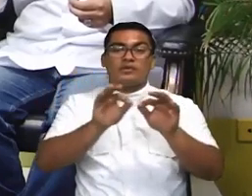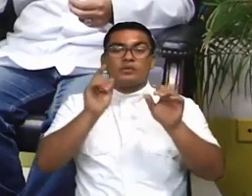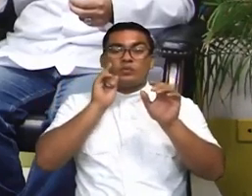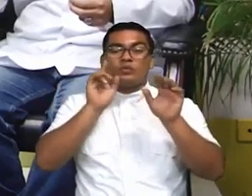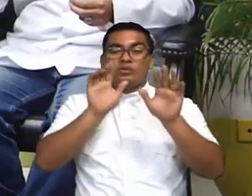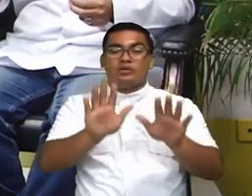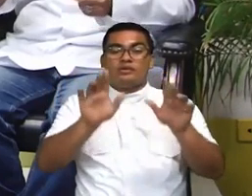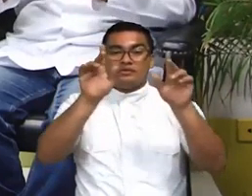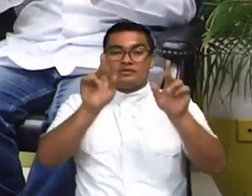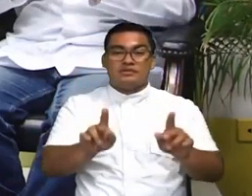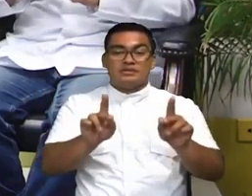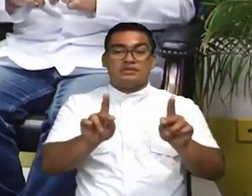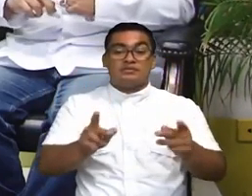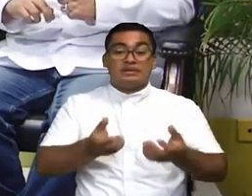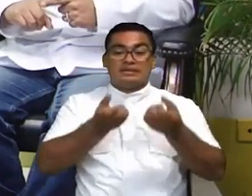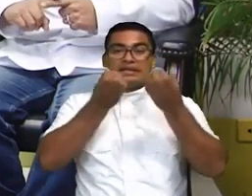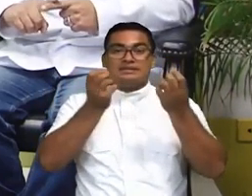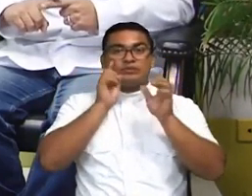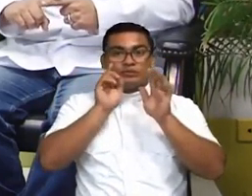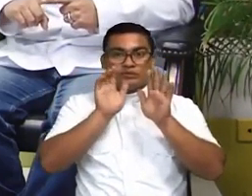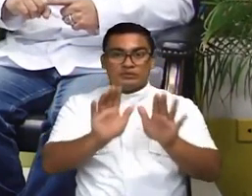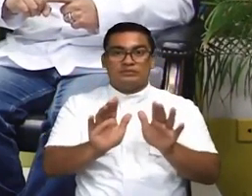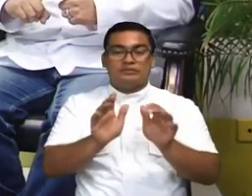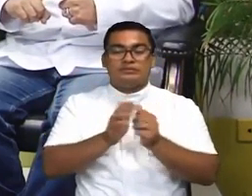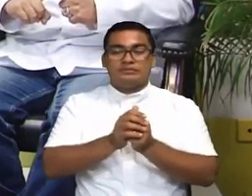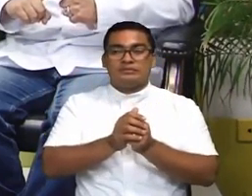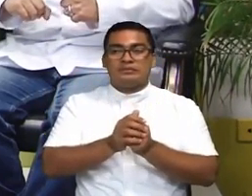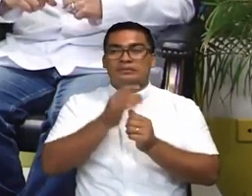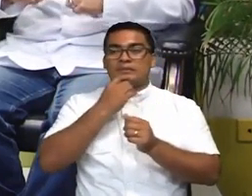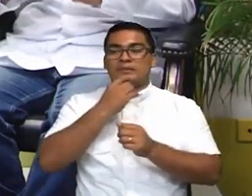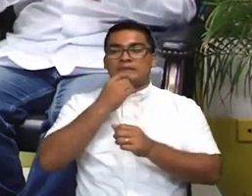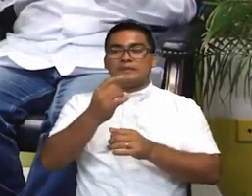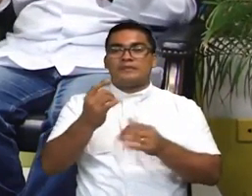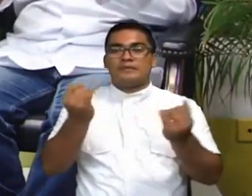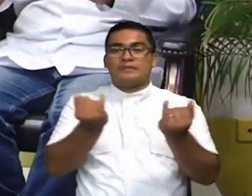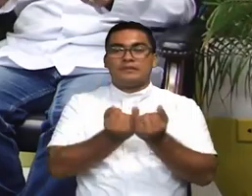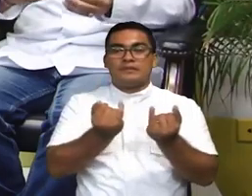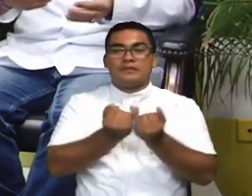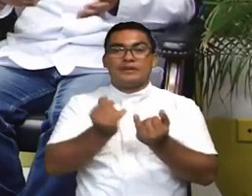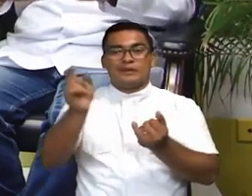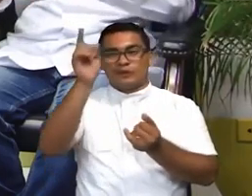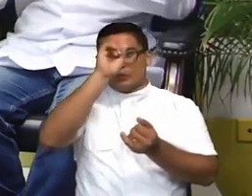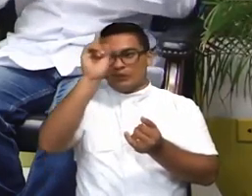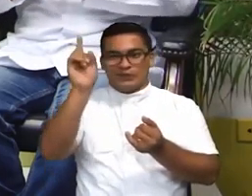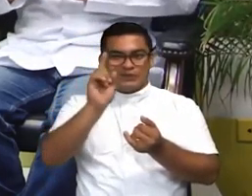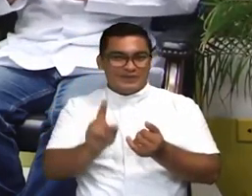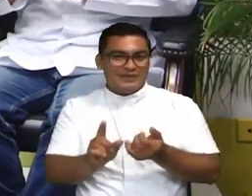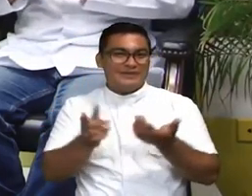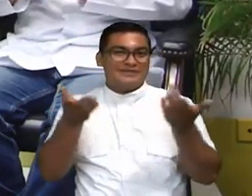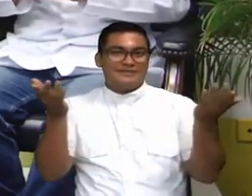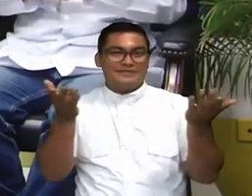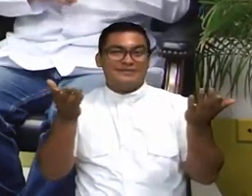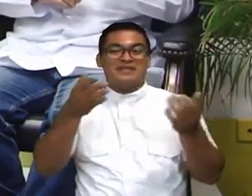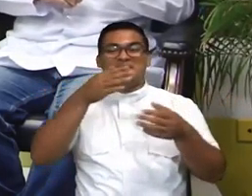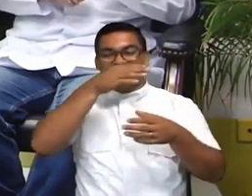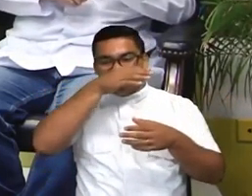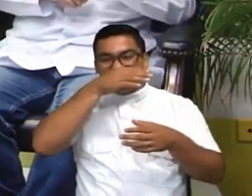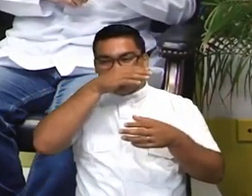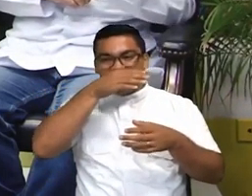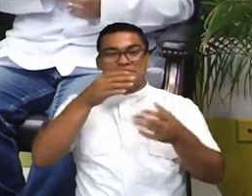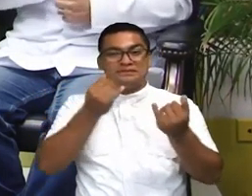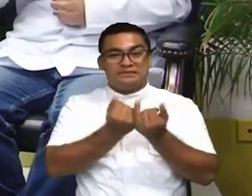una bacteria. Pero ¿cuál es lo importante de acudir al médico? Que no sabes realmente si esta simple gripe es una